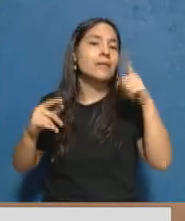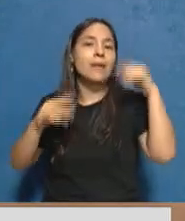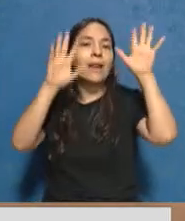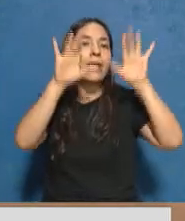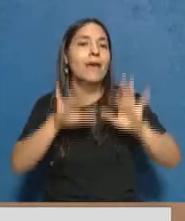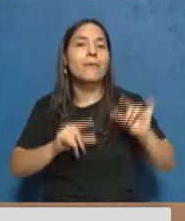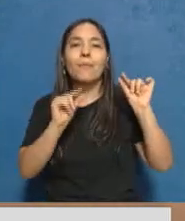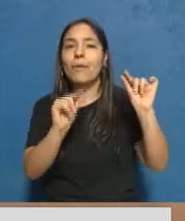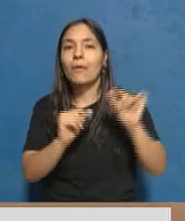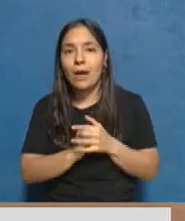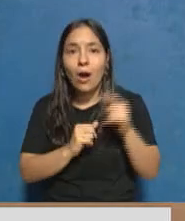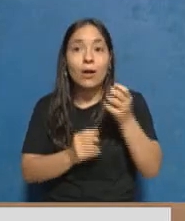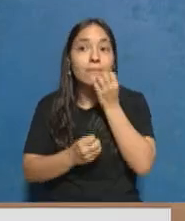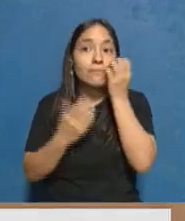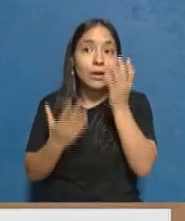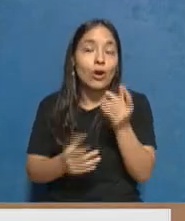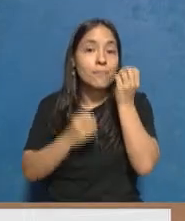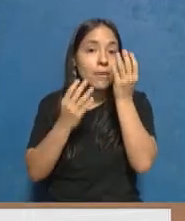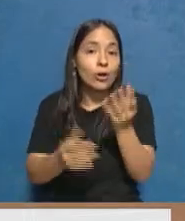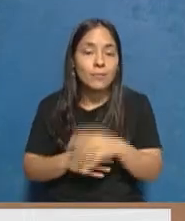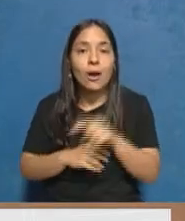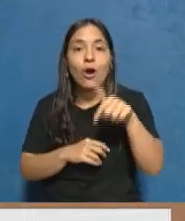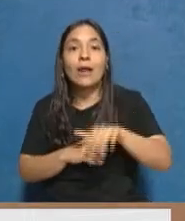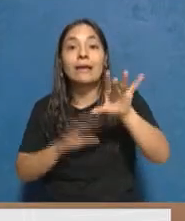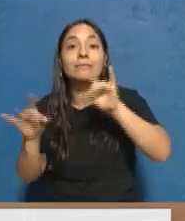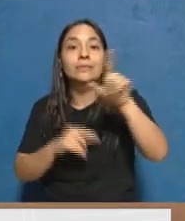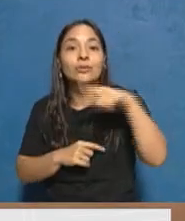Y está recuperándose, así que los invito a que vayan a Potrerillos.